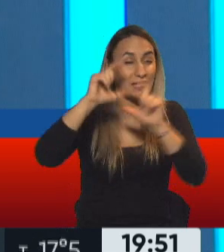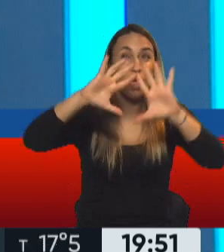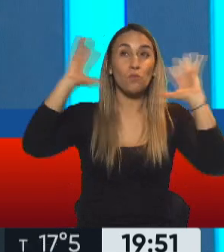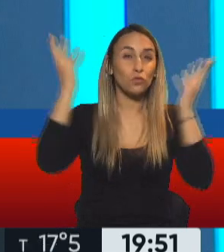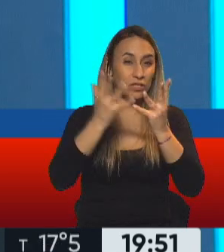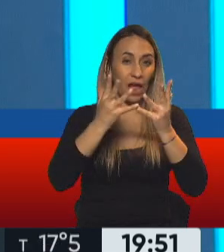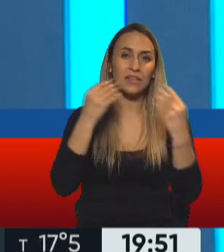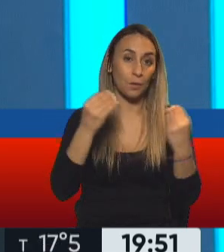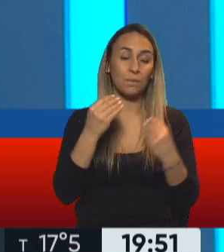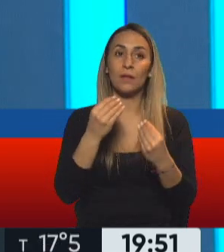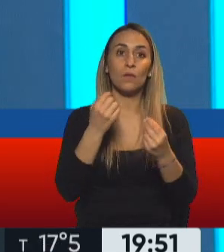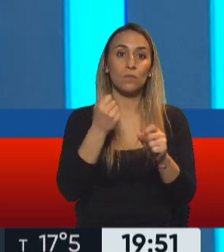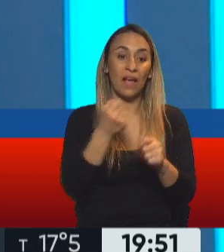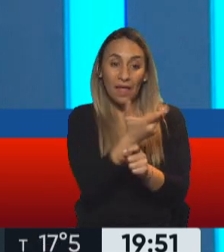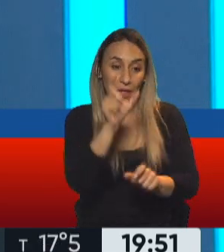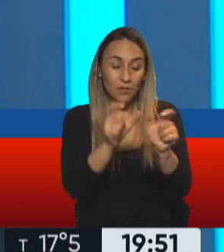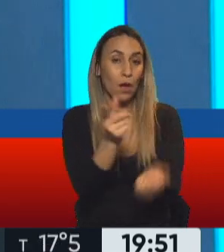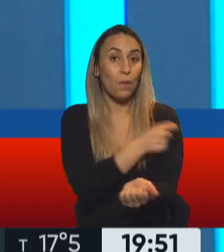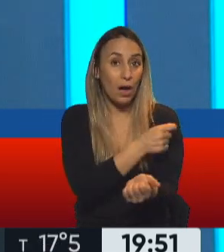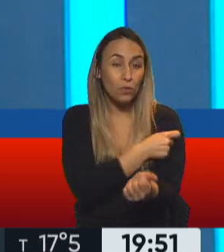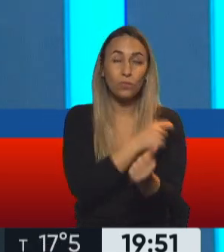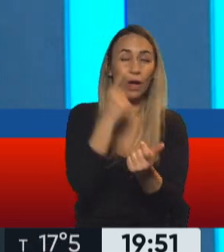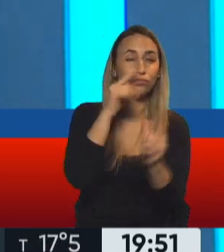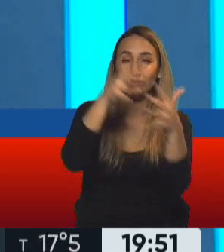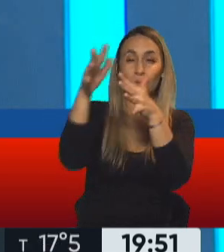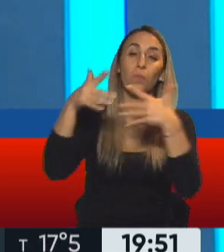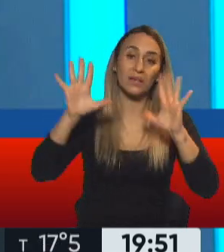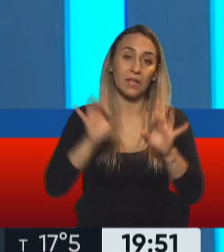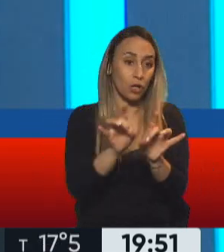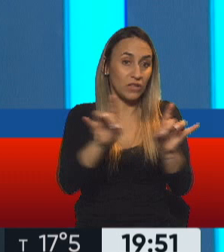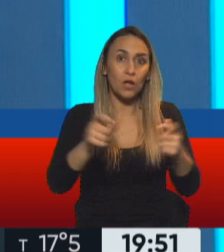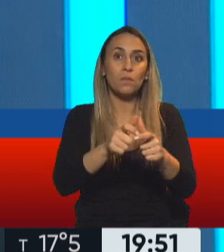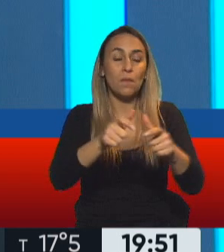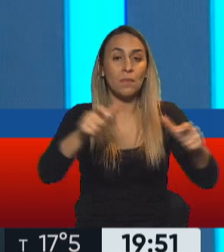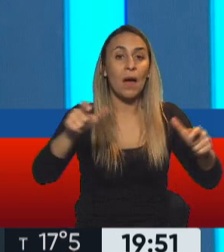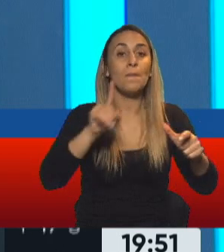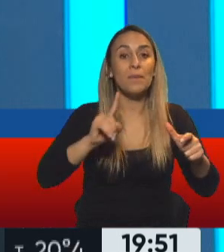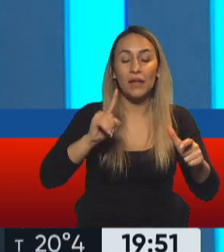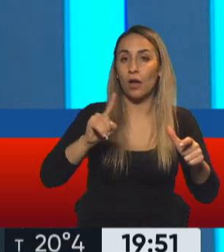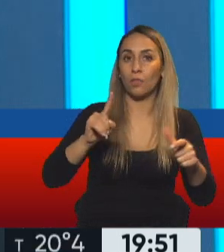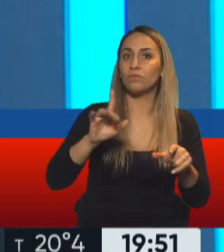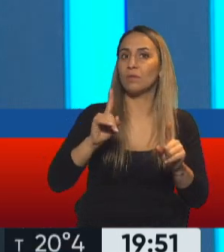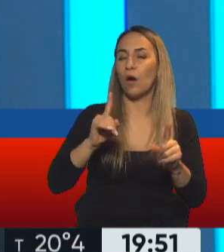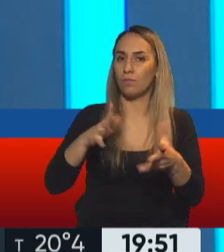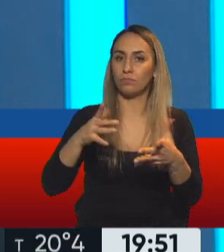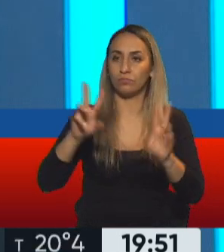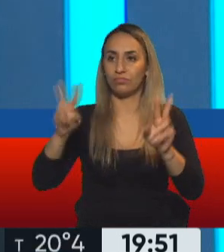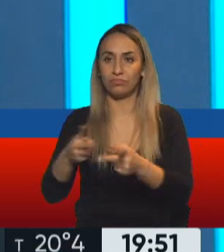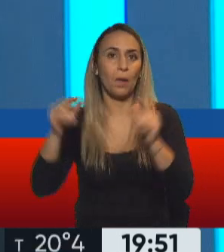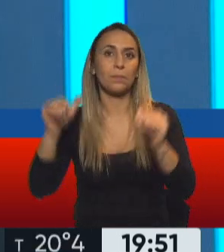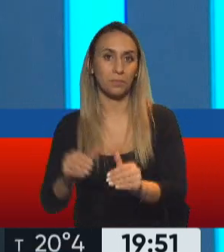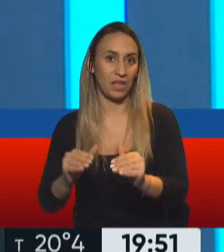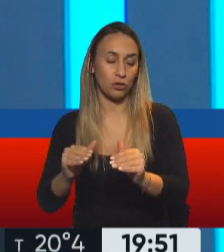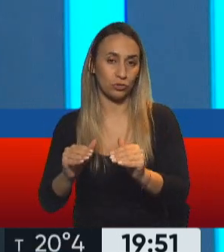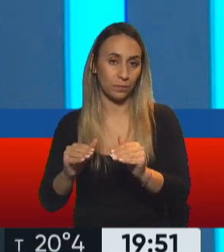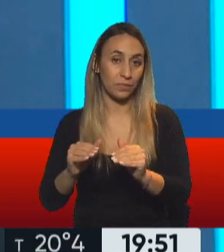con estos niveles de vacunación puede ser que tengamos un aumento de casos sin que eso tenga un impacto en tanta gravedad. Esto que hablábamos recién con el doctor de la letalidad. Sí.